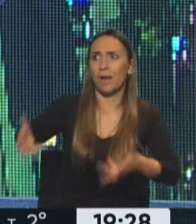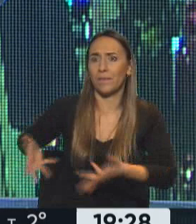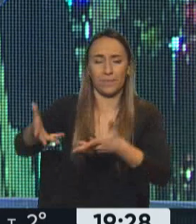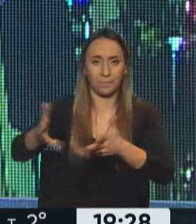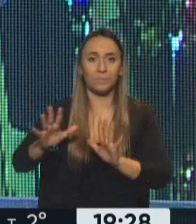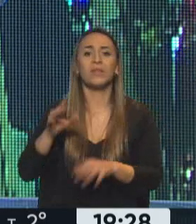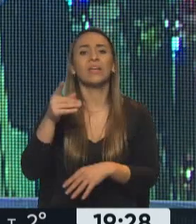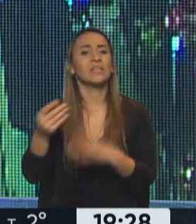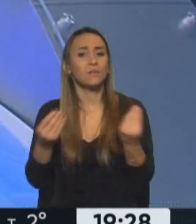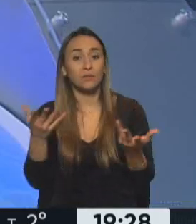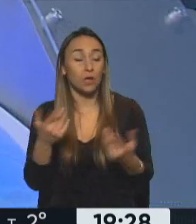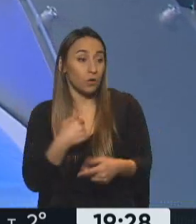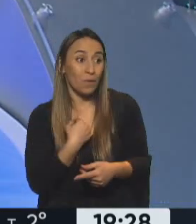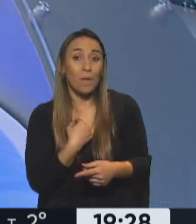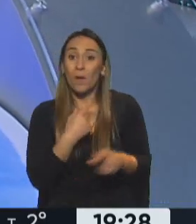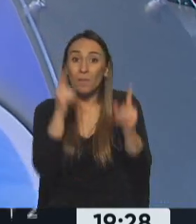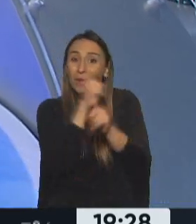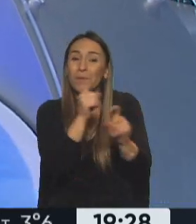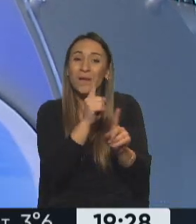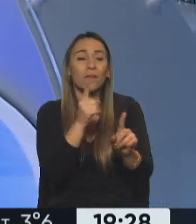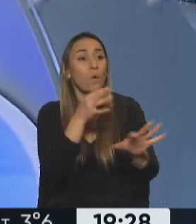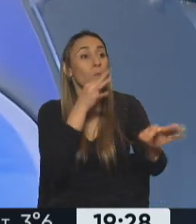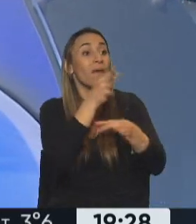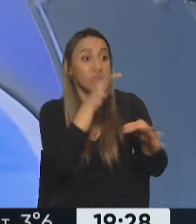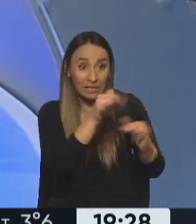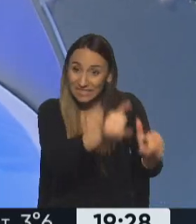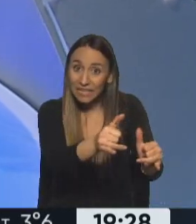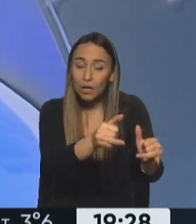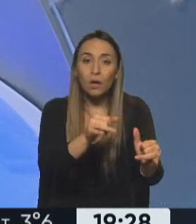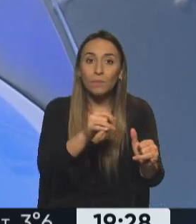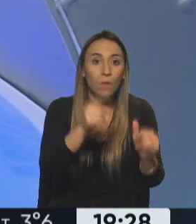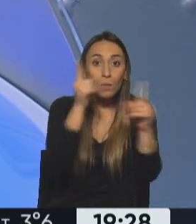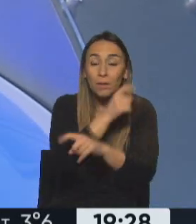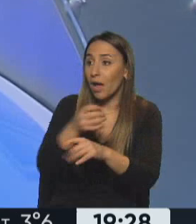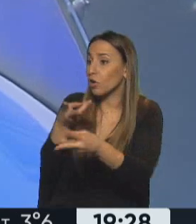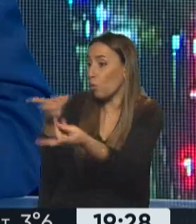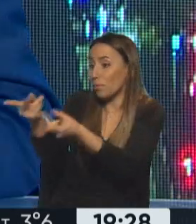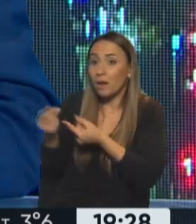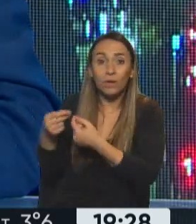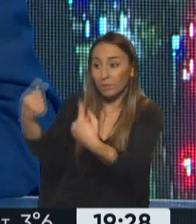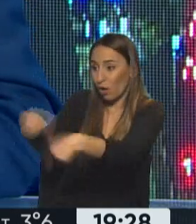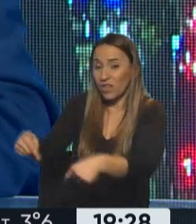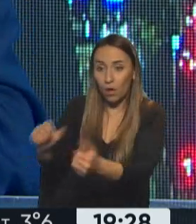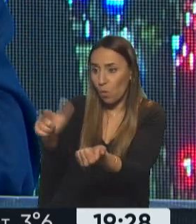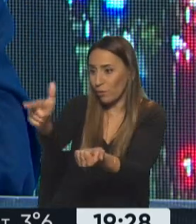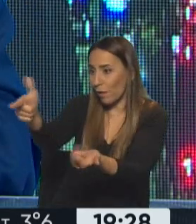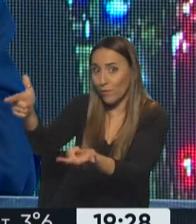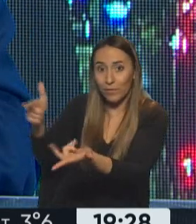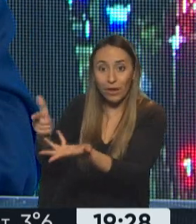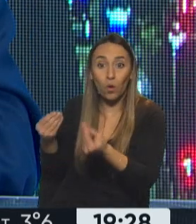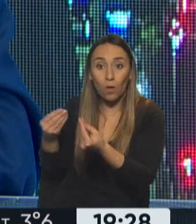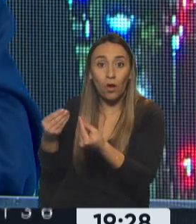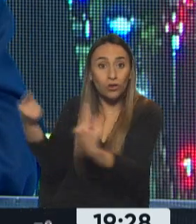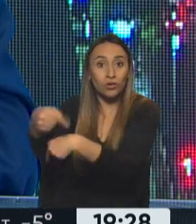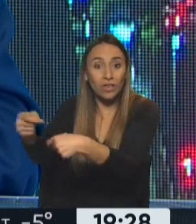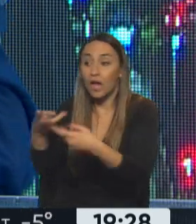Vasco, nuestro problema y no es vender, es comprar. Claro. No es vender, sino comprar. Claro, porque no conseguimos los insumos locales, pero también fijemos lo que